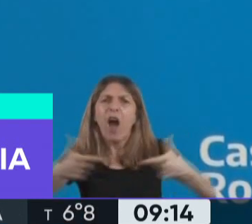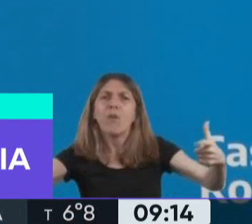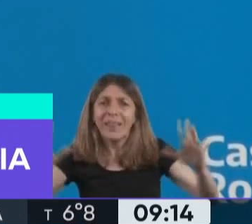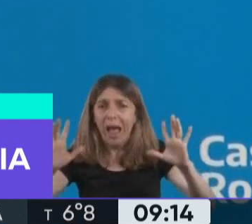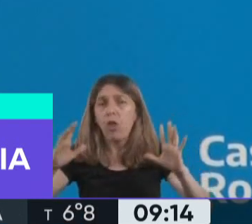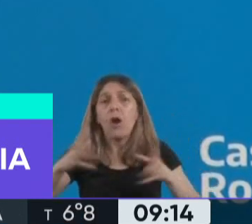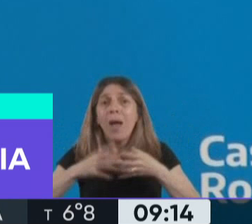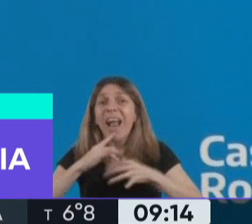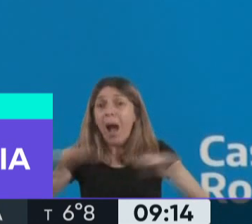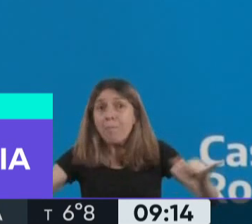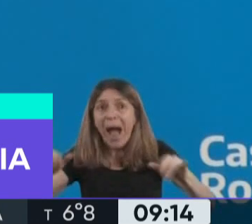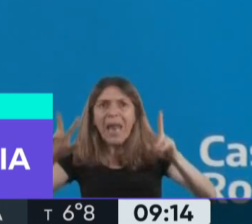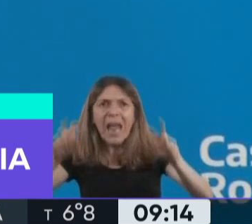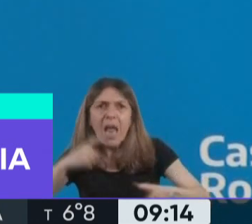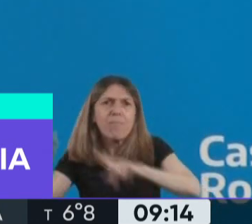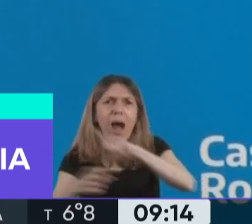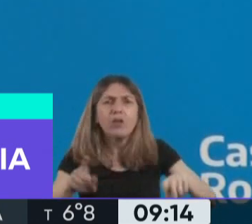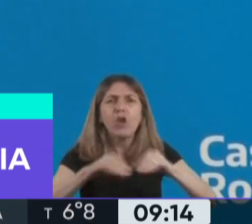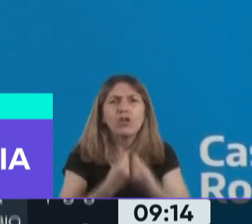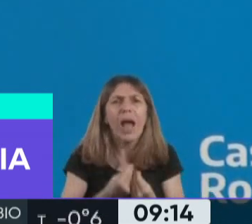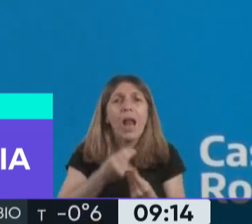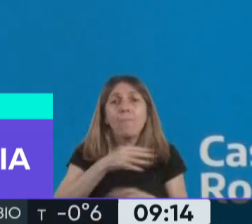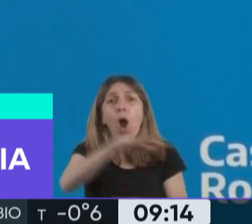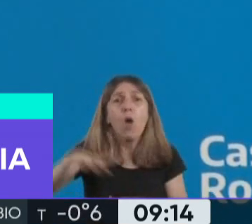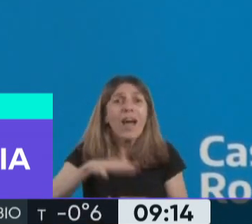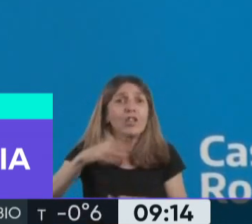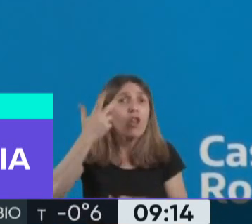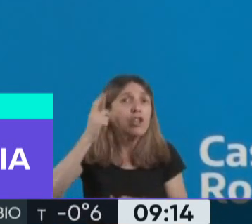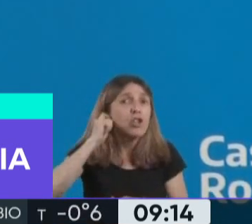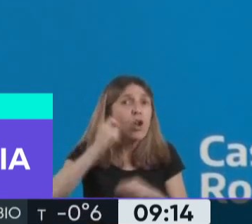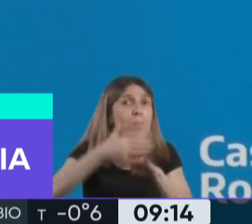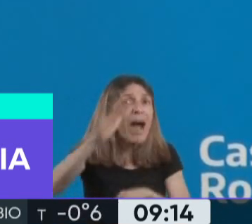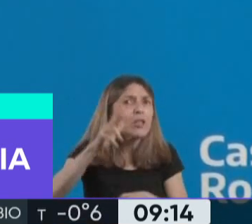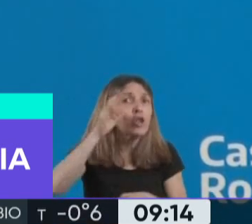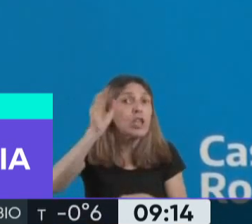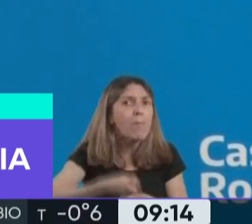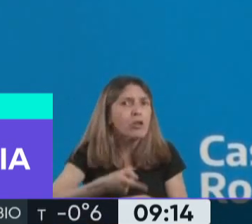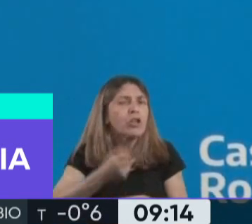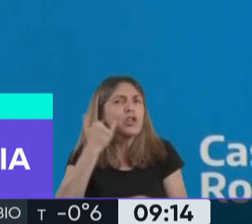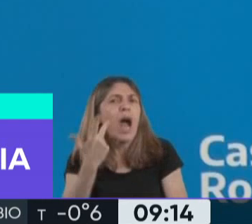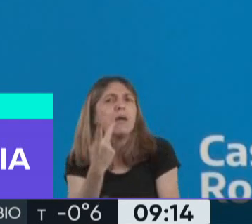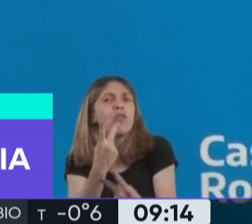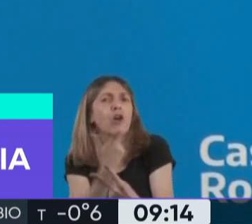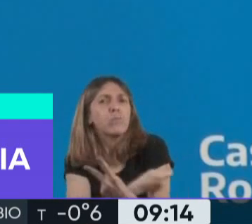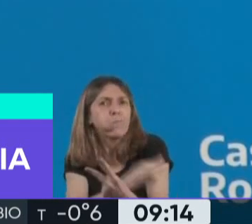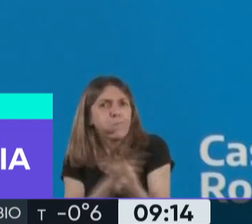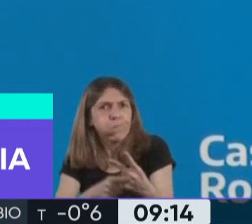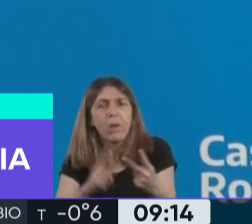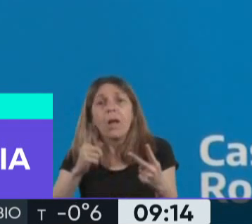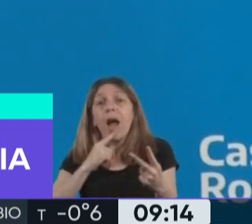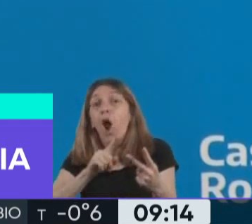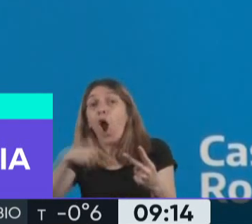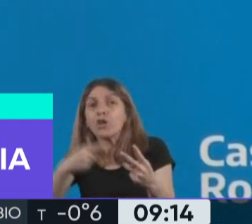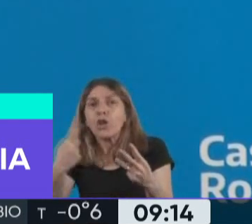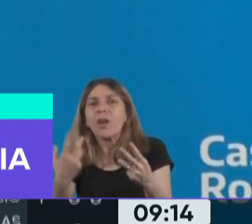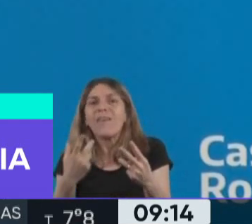y es muy exitosa. Tenemos más del 80% de la población mayor de 18 años con las 2 dosis, muchos ya yendo tanto por el refuerzo